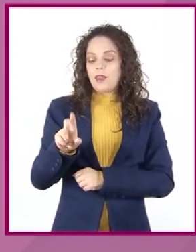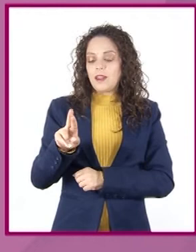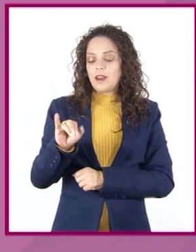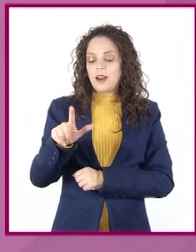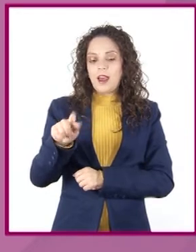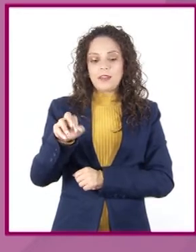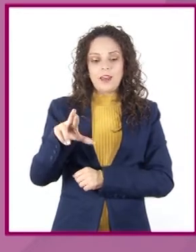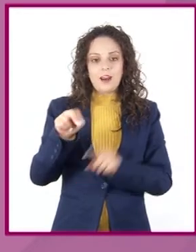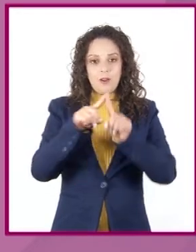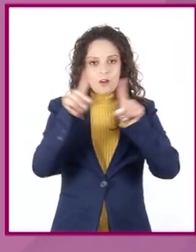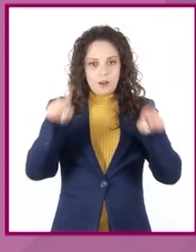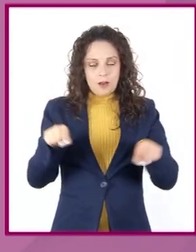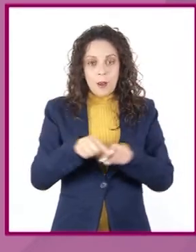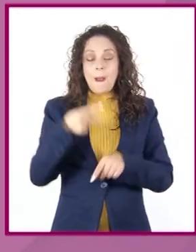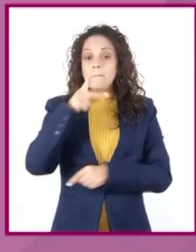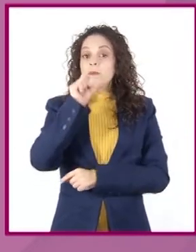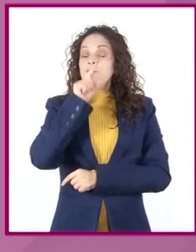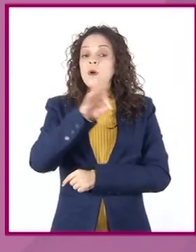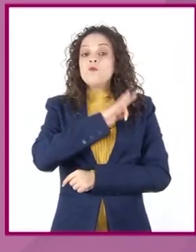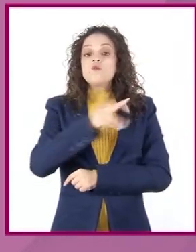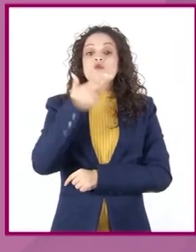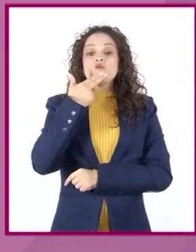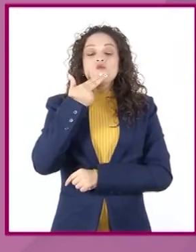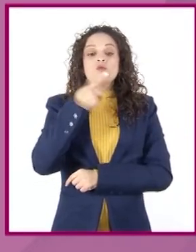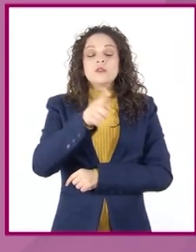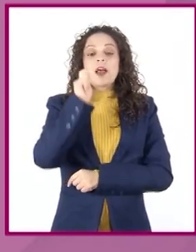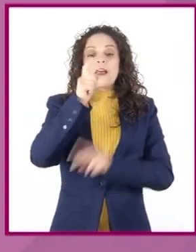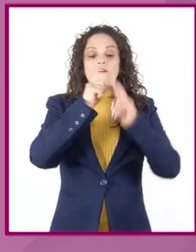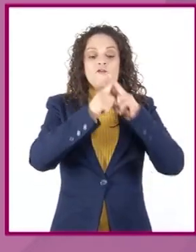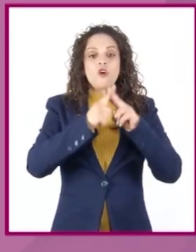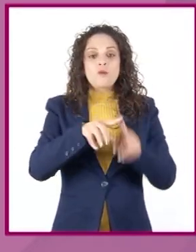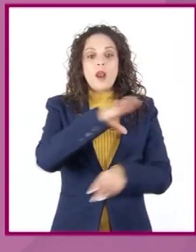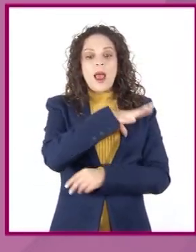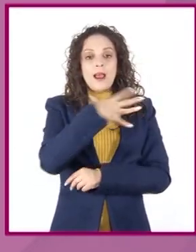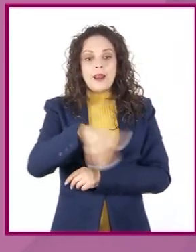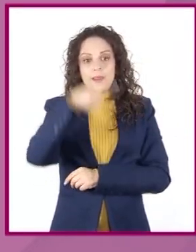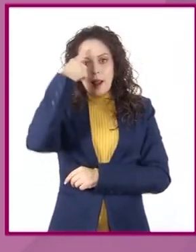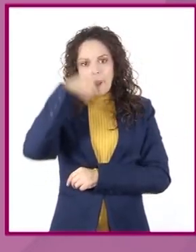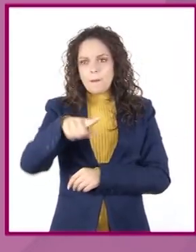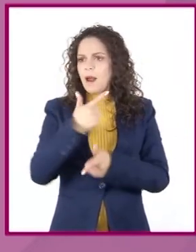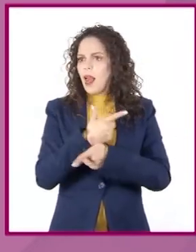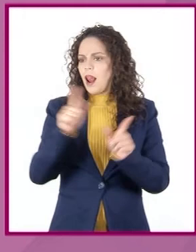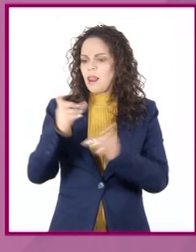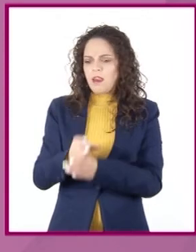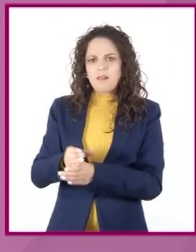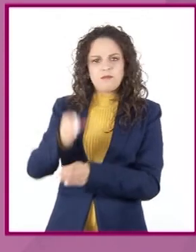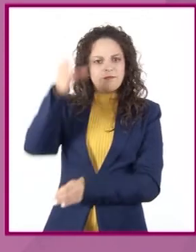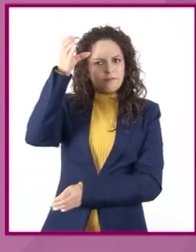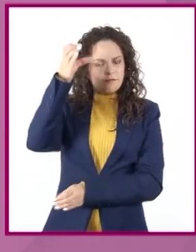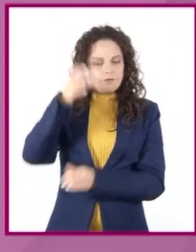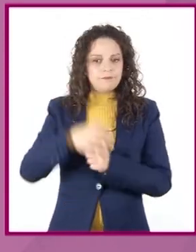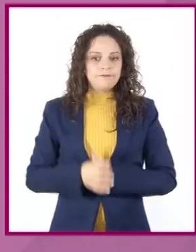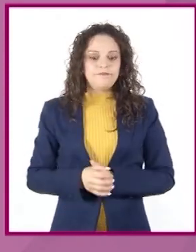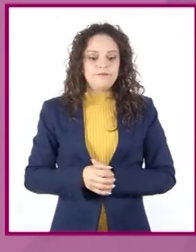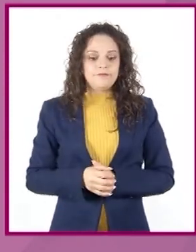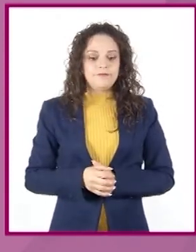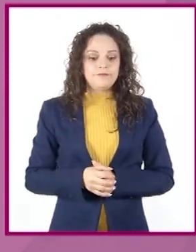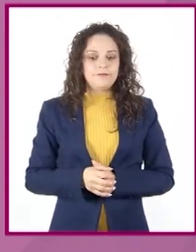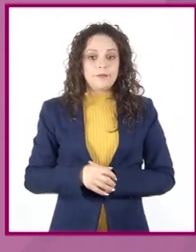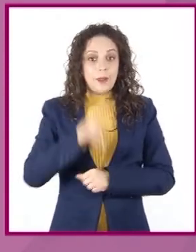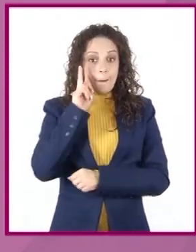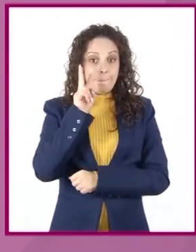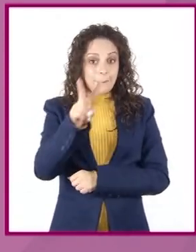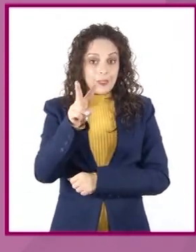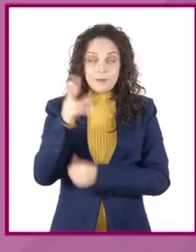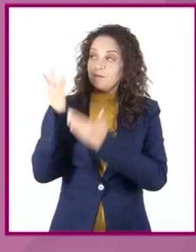la fórmula general que ya hemos visto para cualquier prisma recto. Observemos las medidas del trapecio.